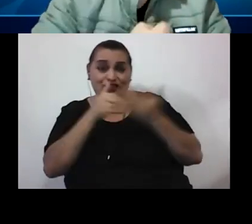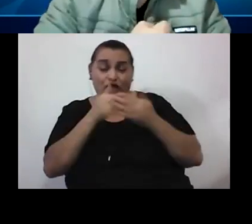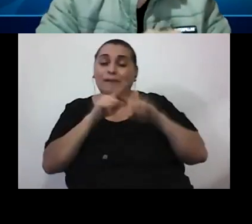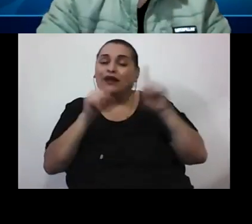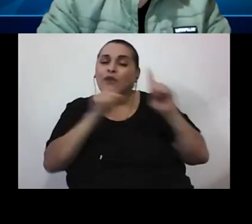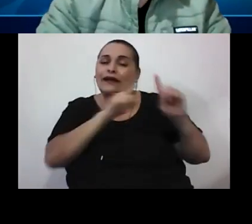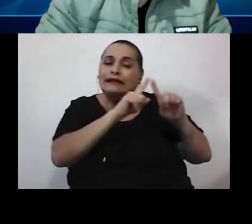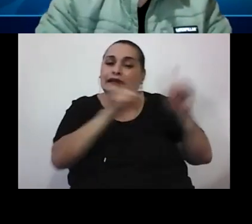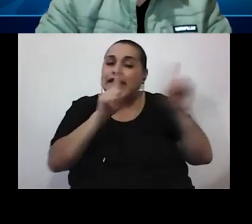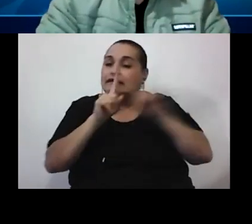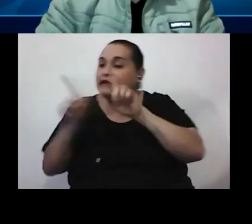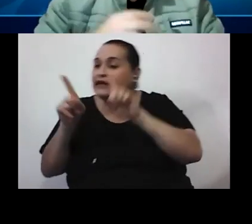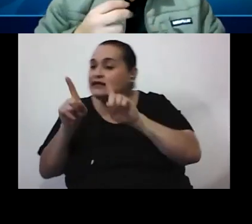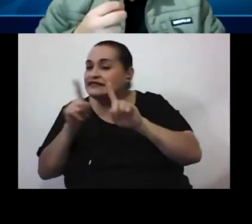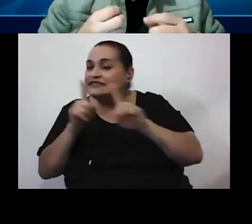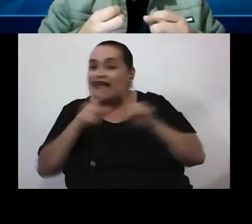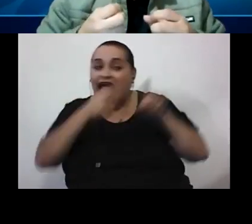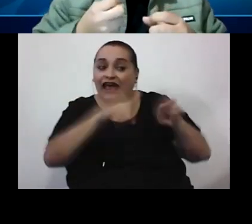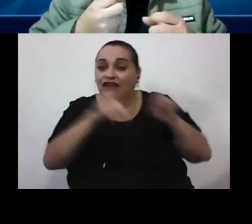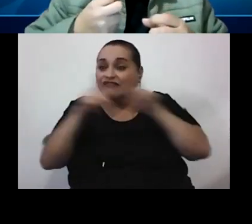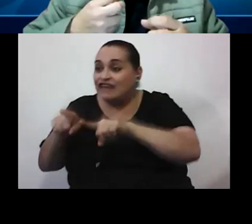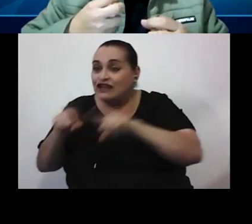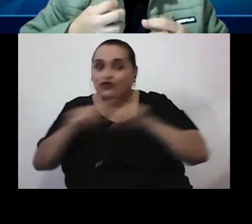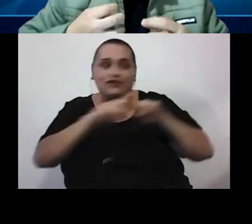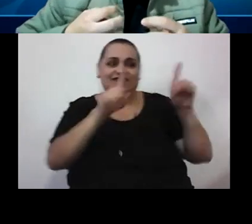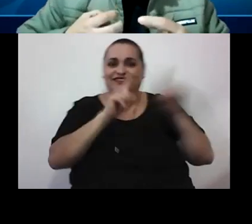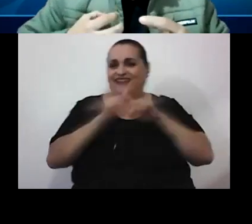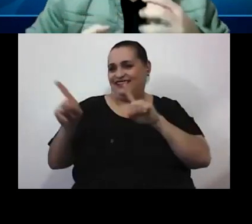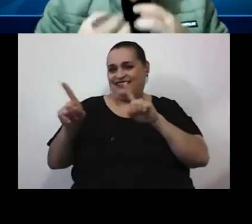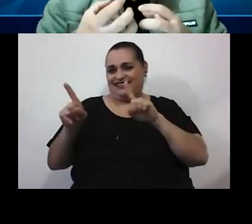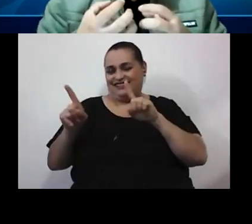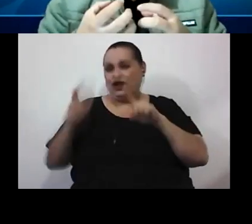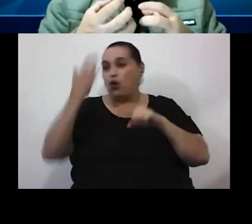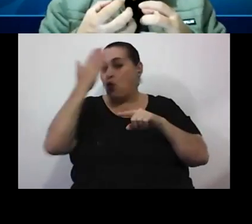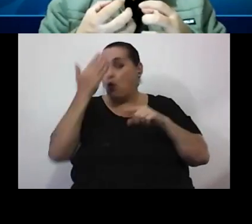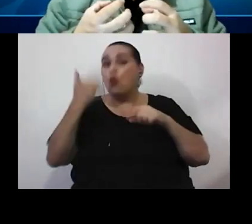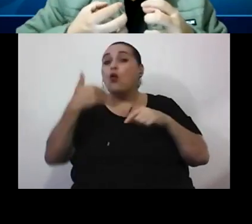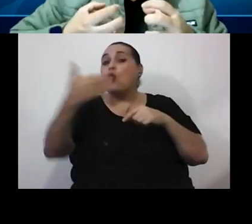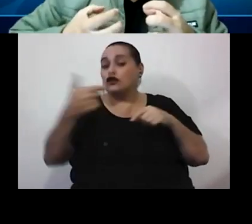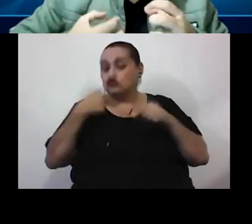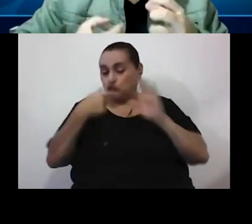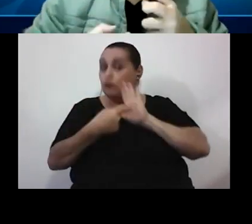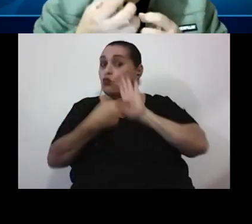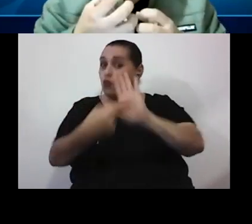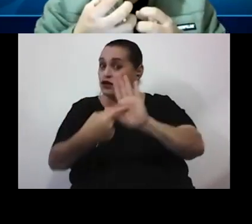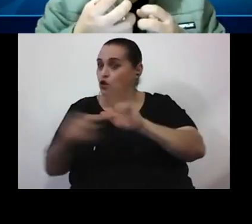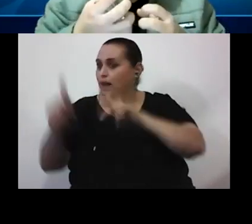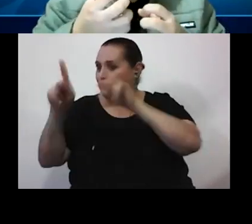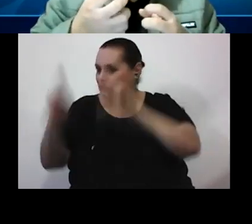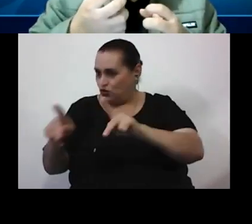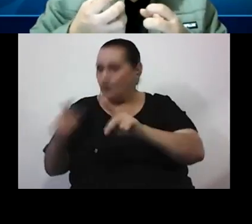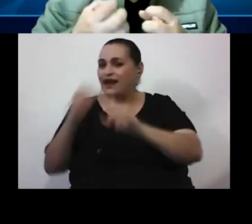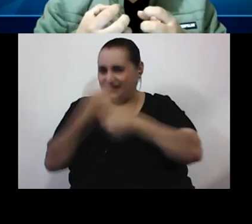tiene un efecto diferente. Cuando yo destaco lo que la persona hizo, porque está